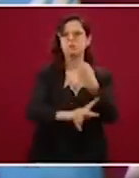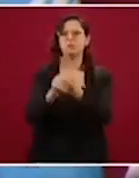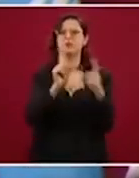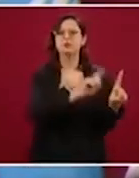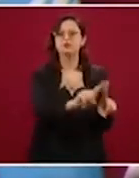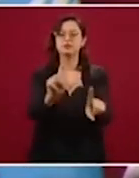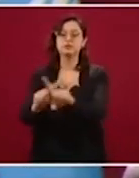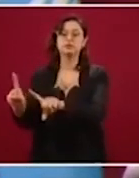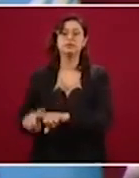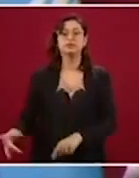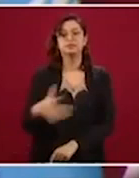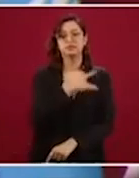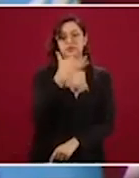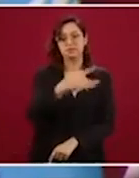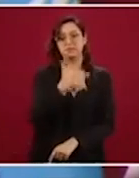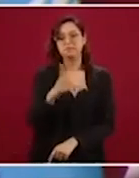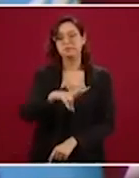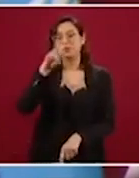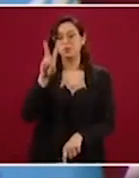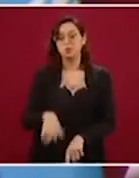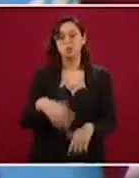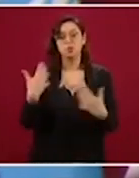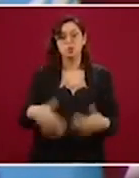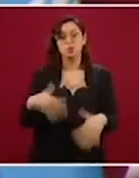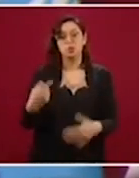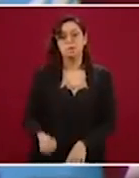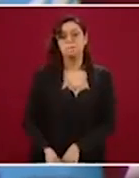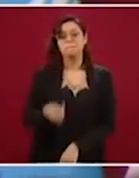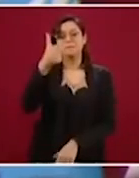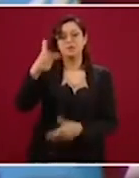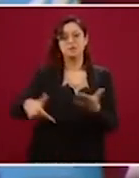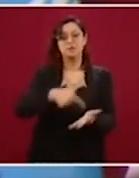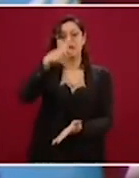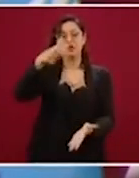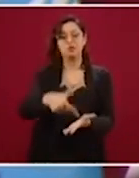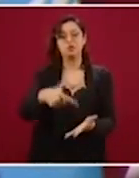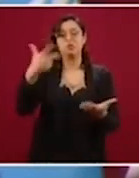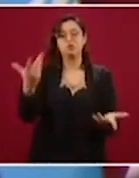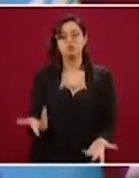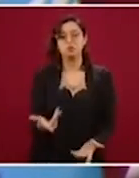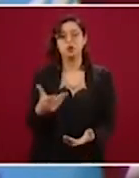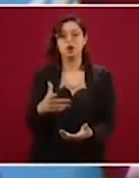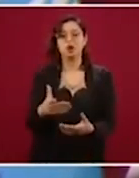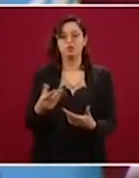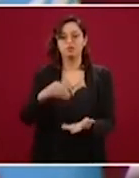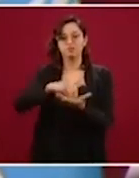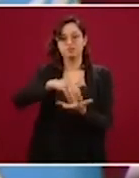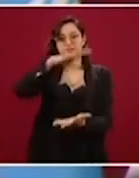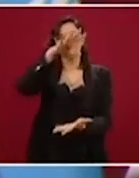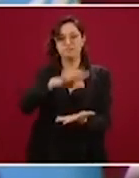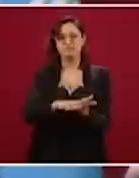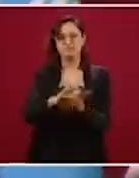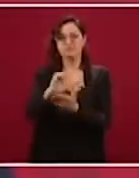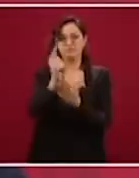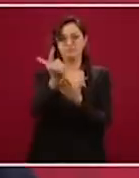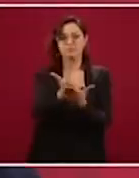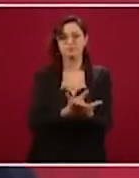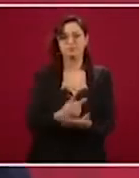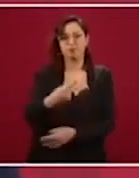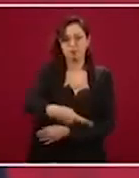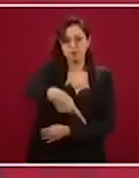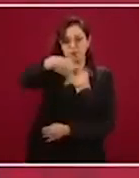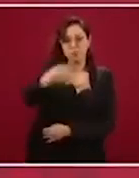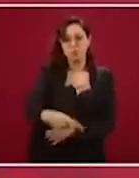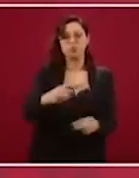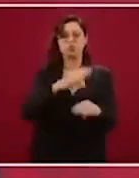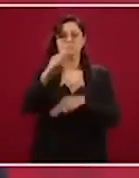ocupa honrosamente el primer lugar del continente americano en sitios inscritos en la lista de Patrimonio